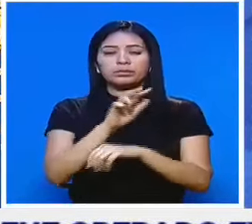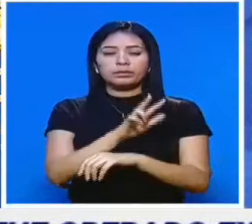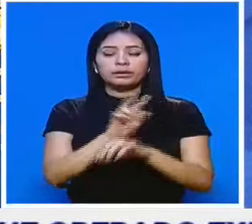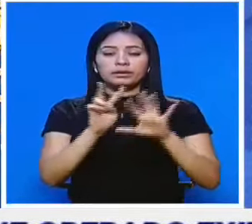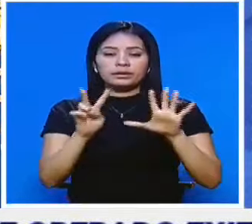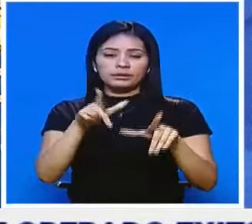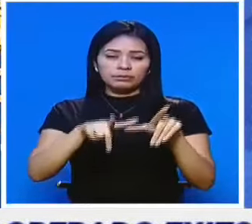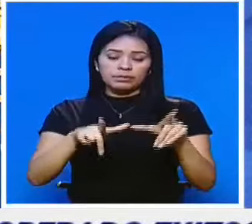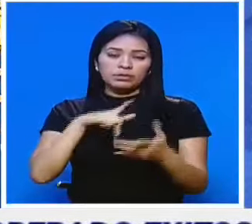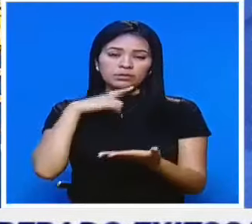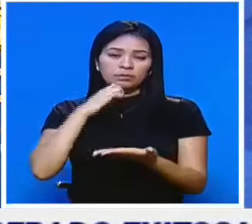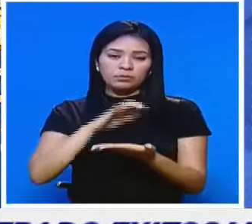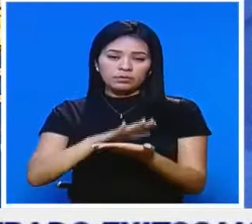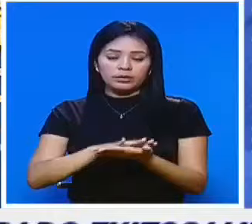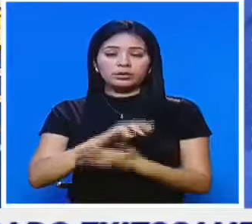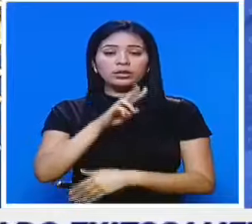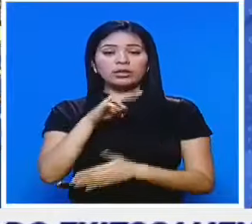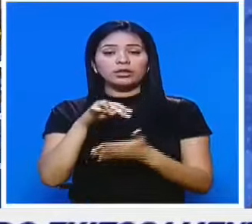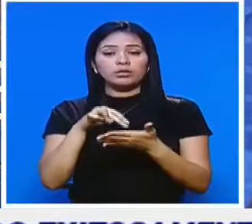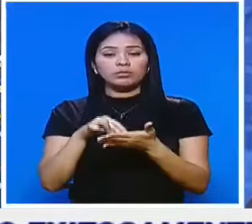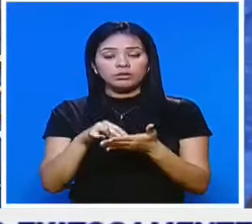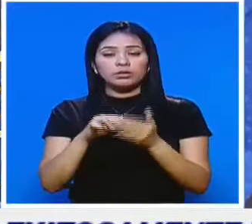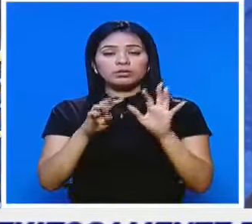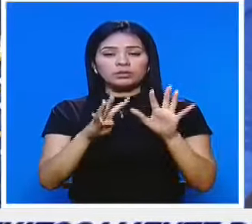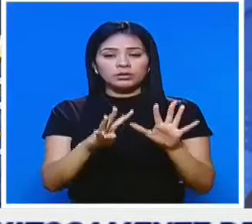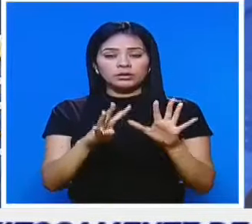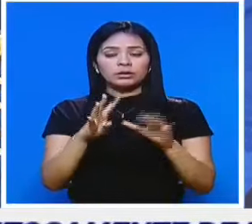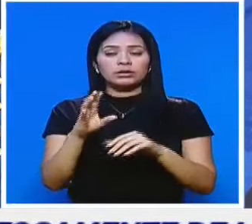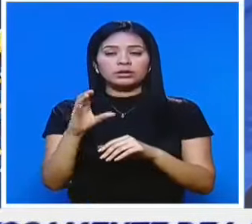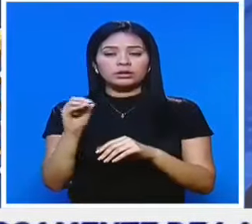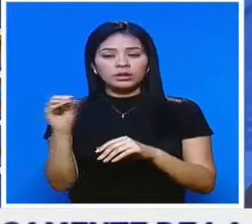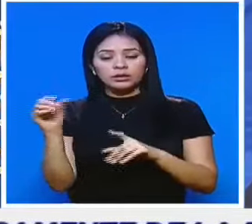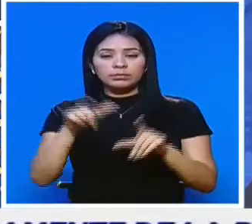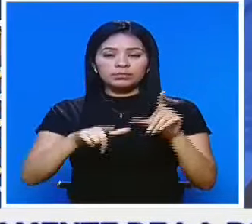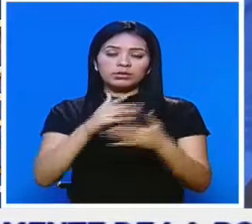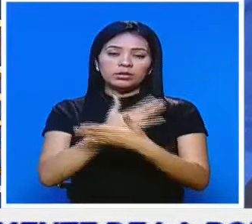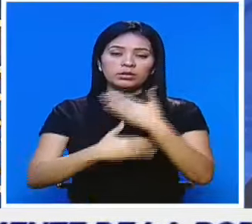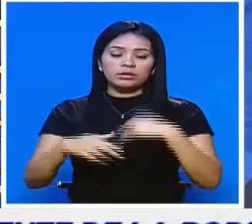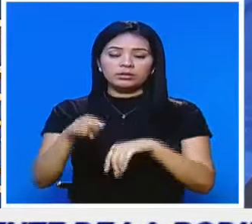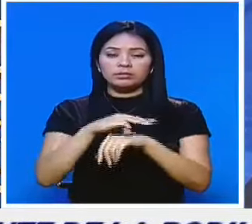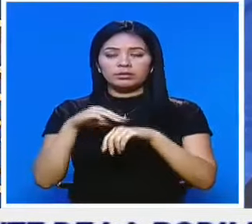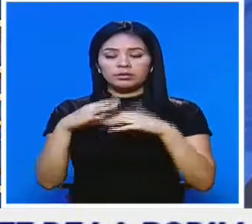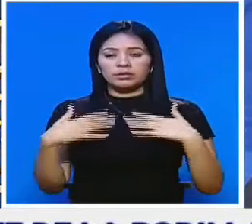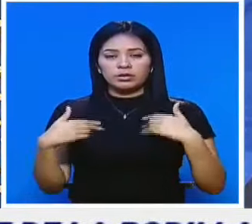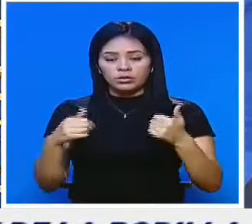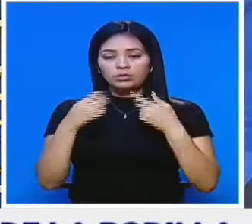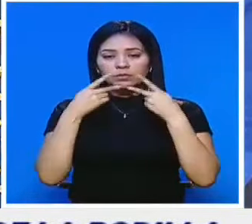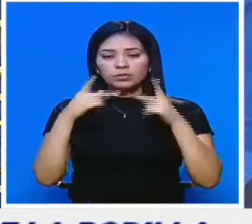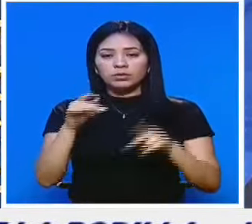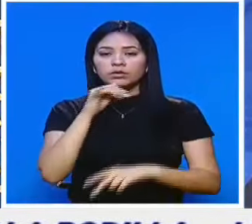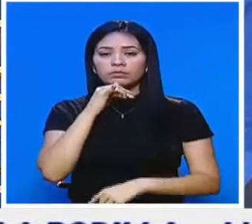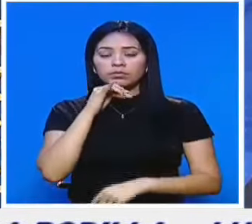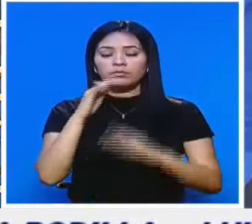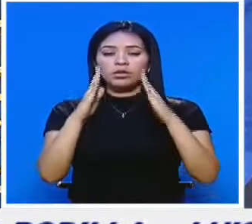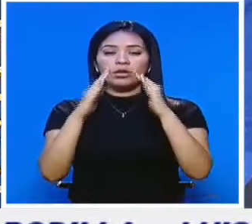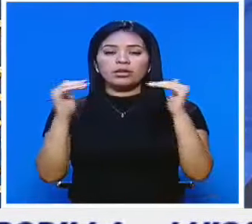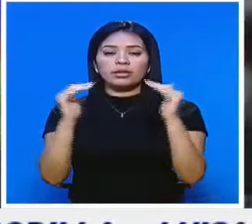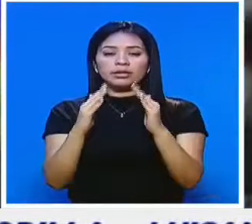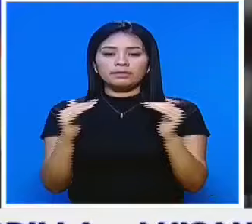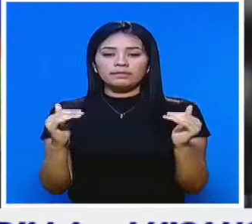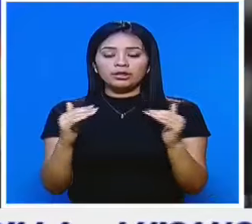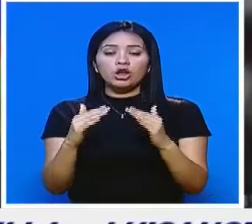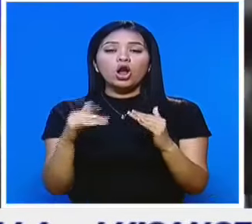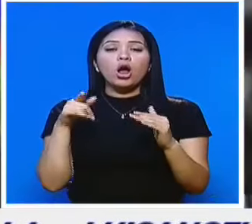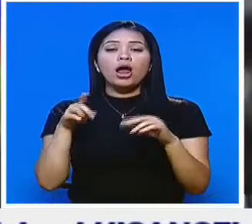fallecidos y más de 2900 lesionados así lo anunció el Ministerio de salud pública de Líbano el ministro